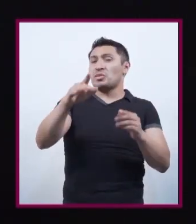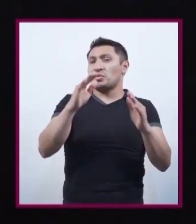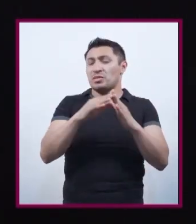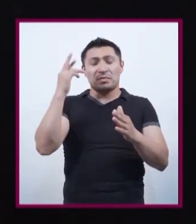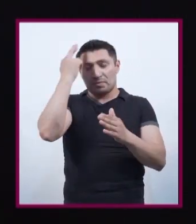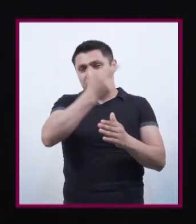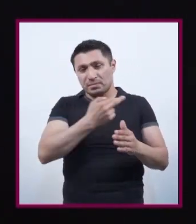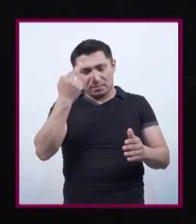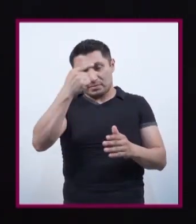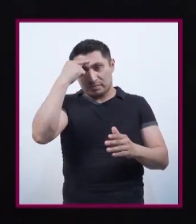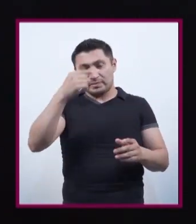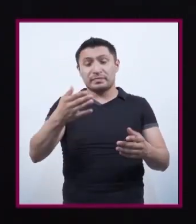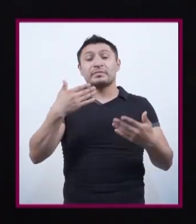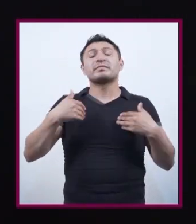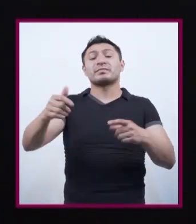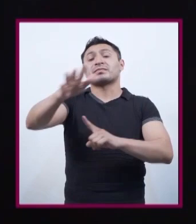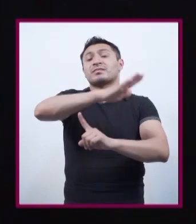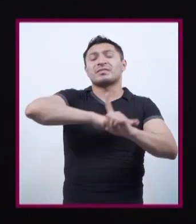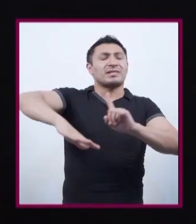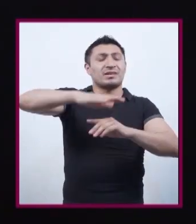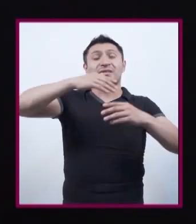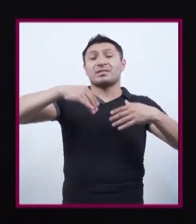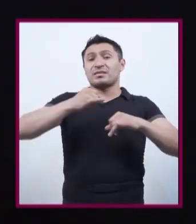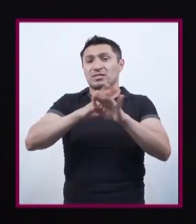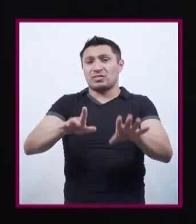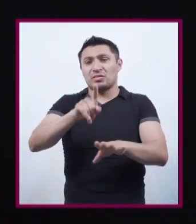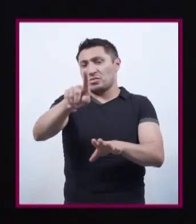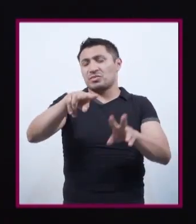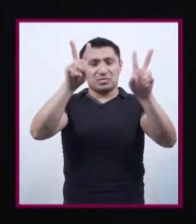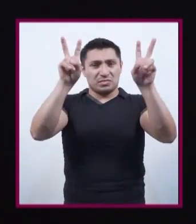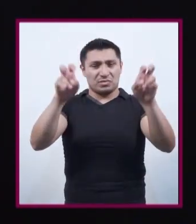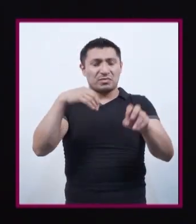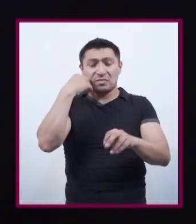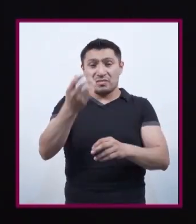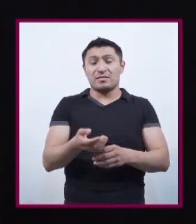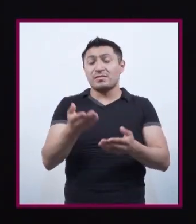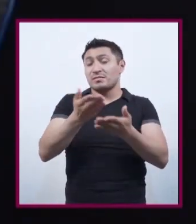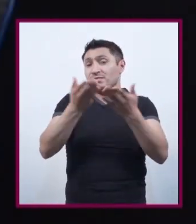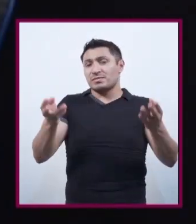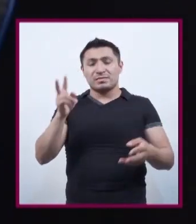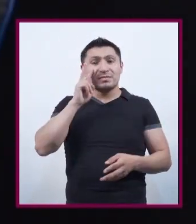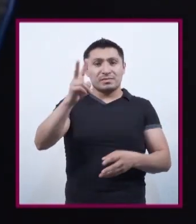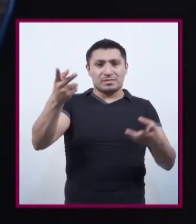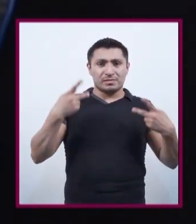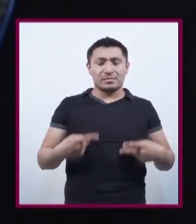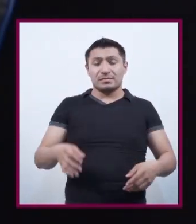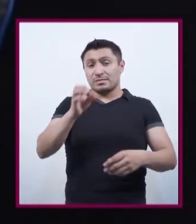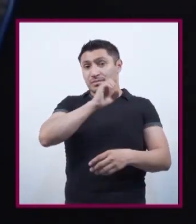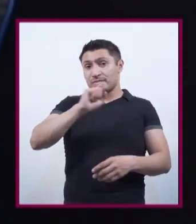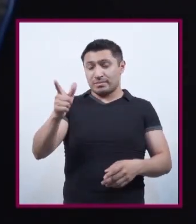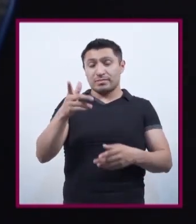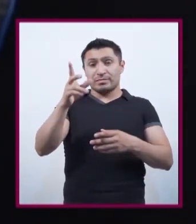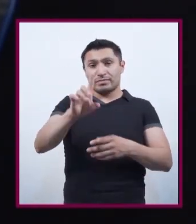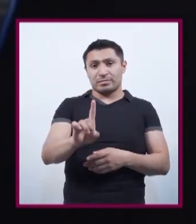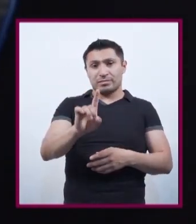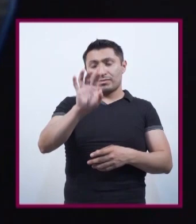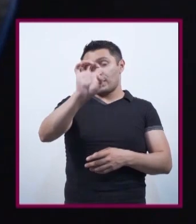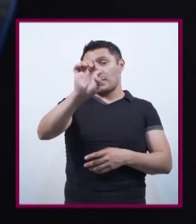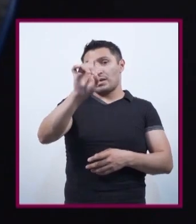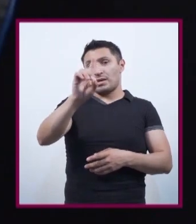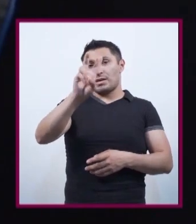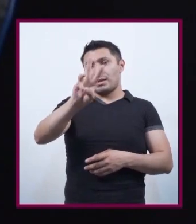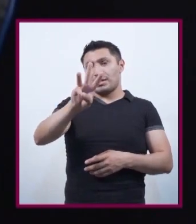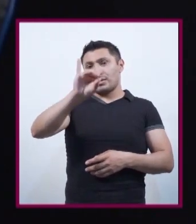pueden realizar consultas desde su casa para contextualizar cualquier tipo de información. Acompáñame a escuchar al experto